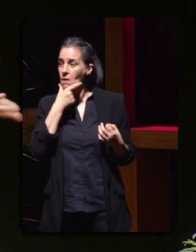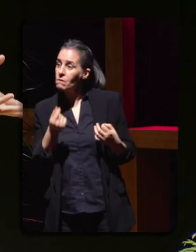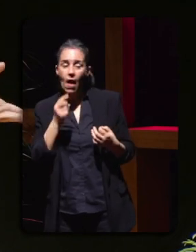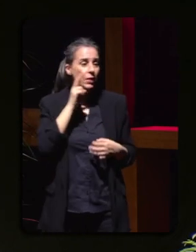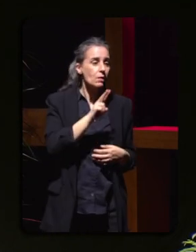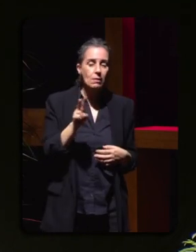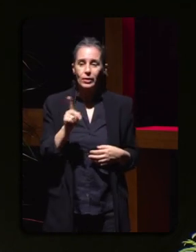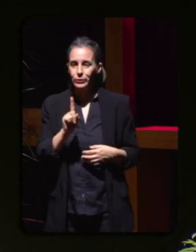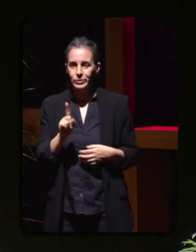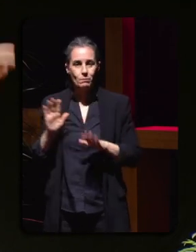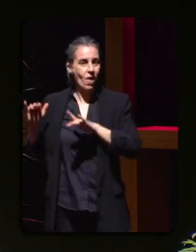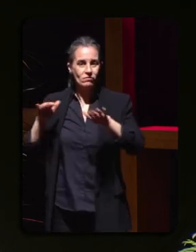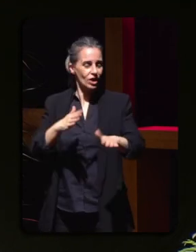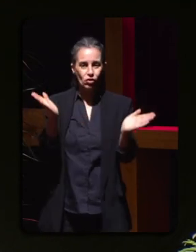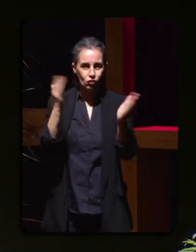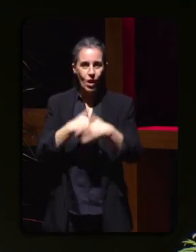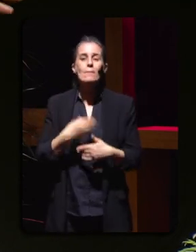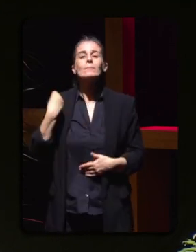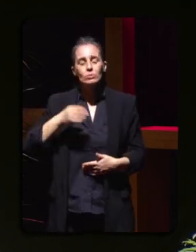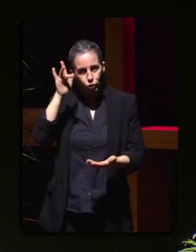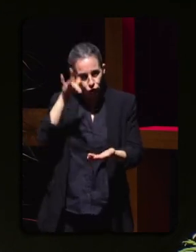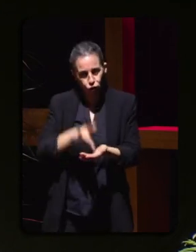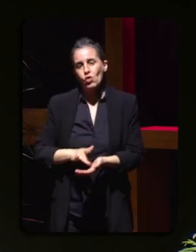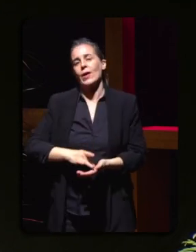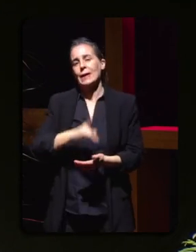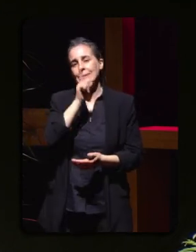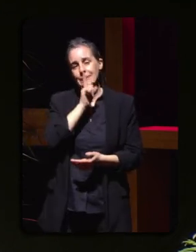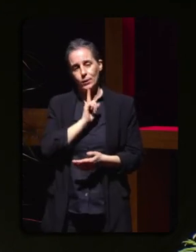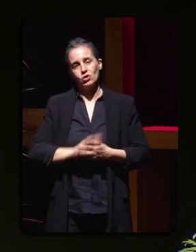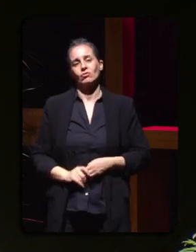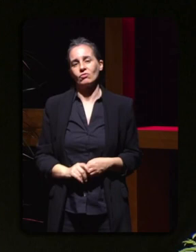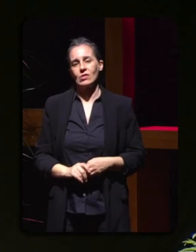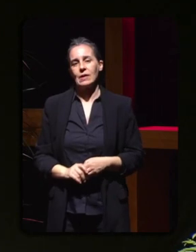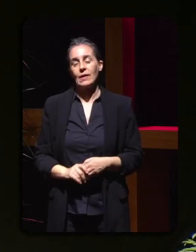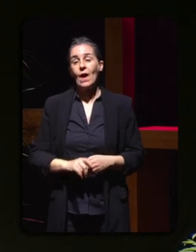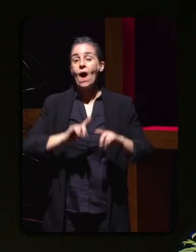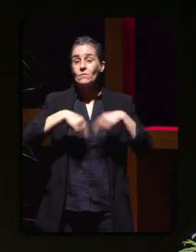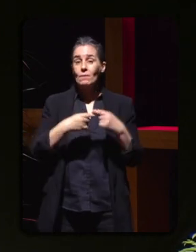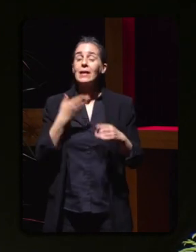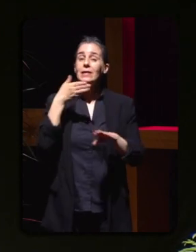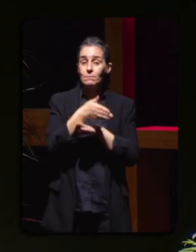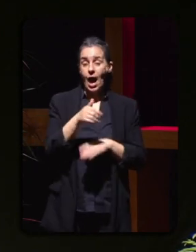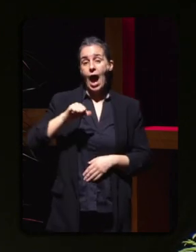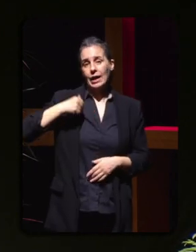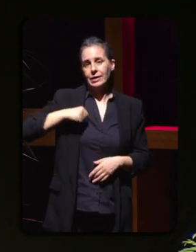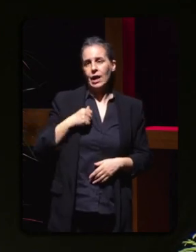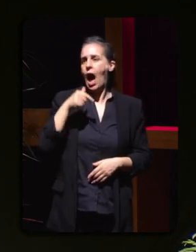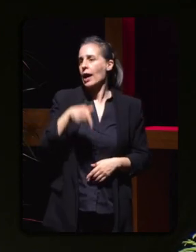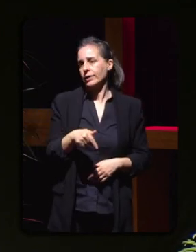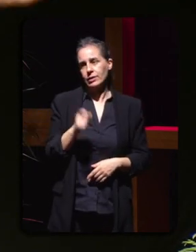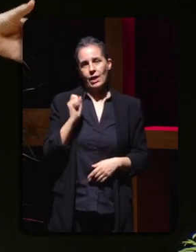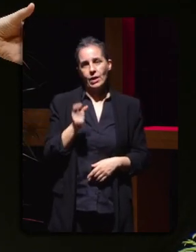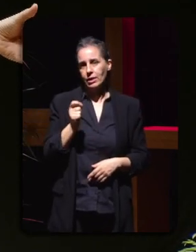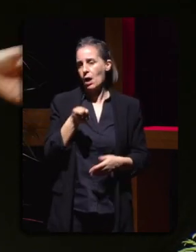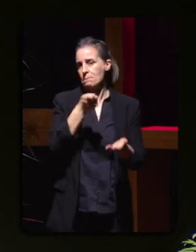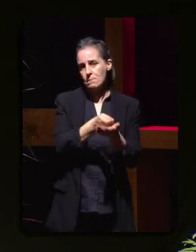manifestándose por esto bueno es esto aquí está pasando silenciosamente las familias que van a las clínicas que por cierto aquí casi siempre pagan